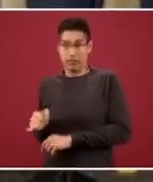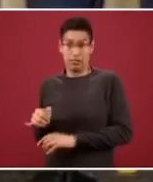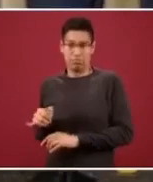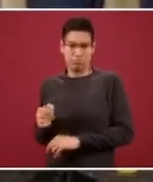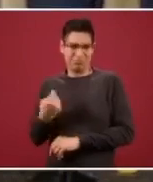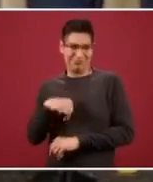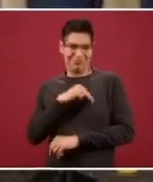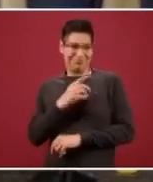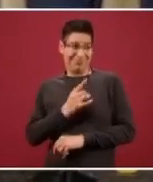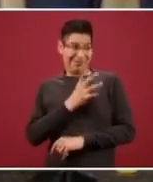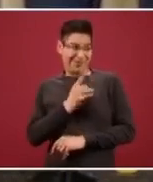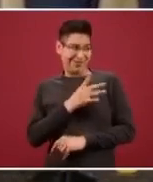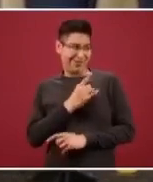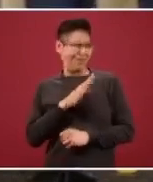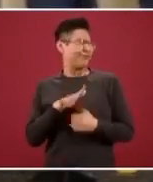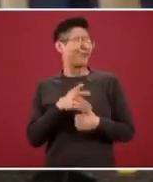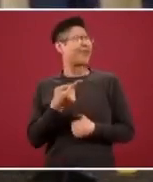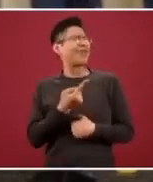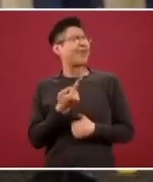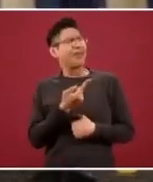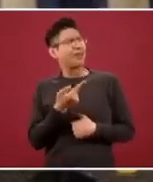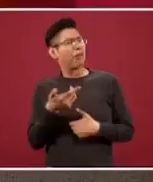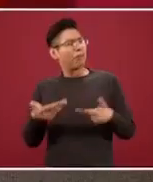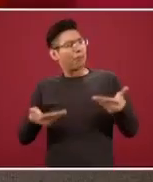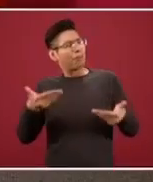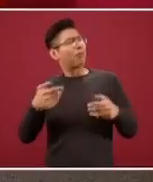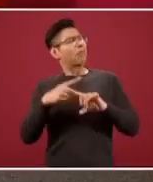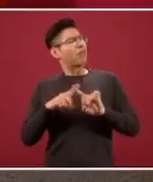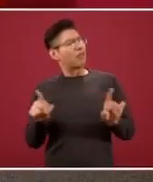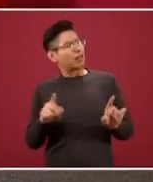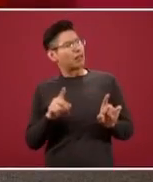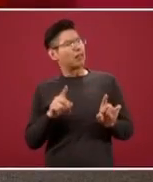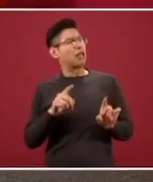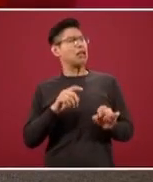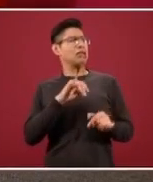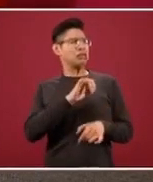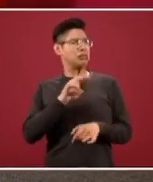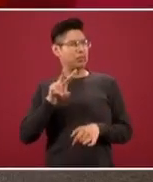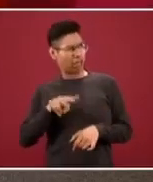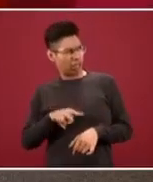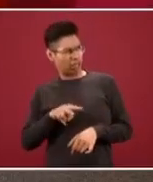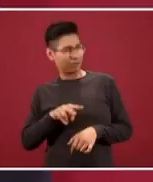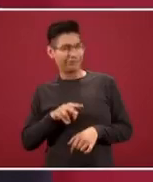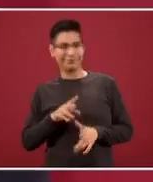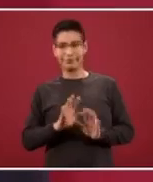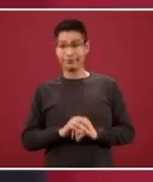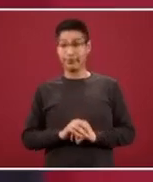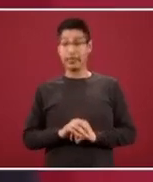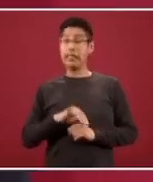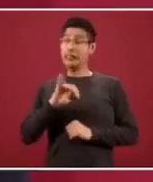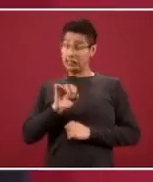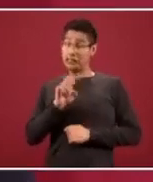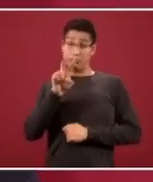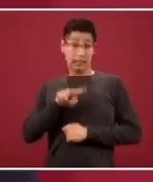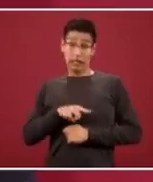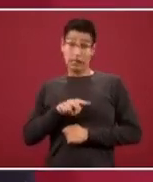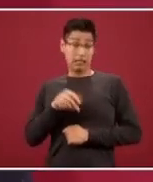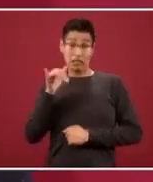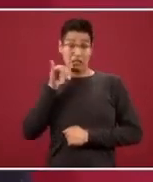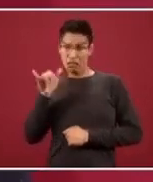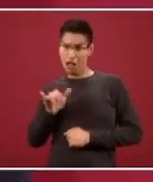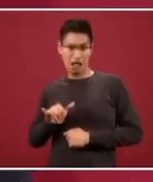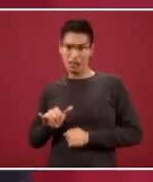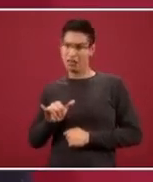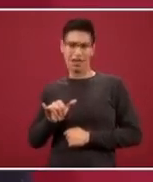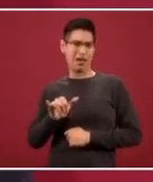qué no es el mismo, las mismas condiciones? Bueno, es que en realidad así empezó Italia, y así empezó España, y así empezó